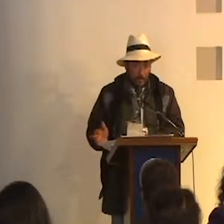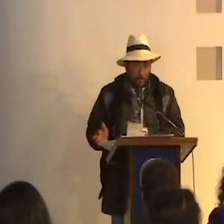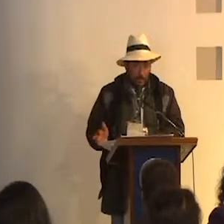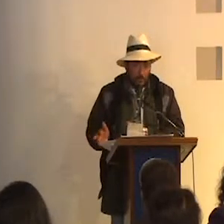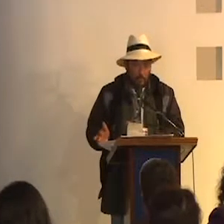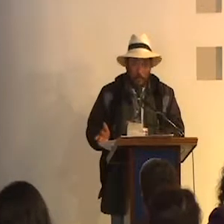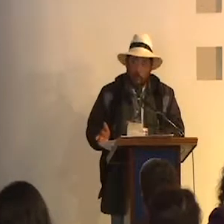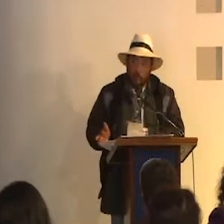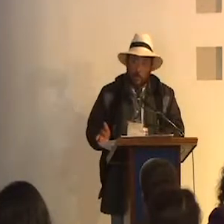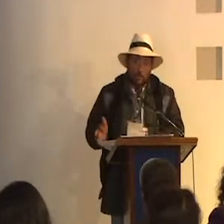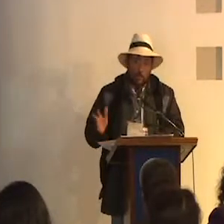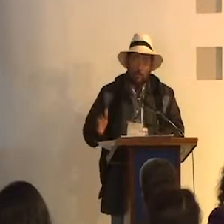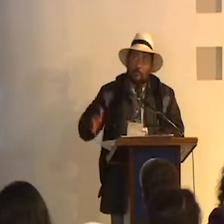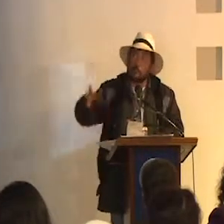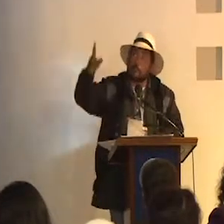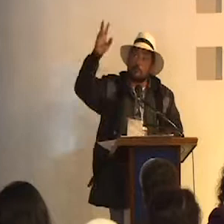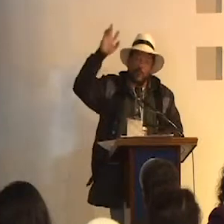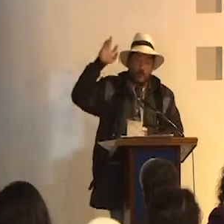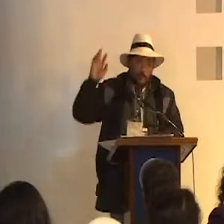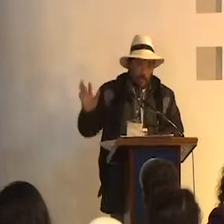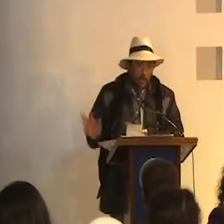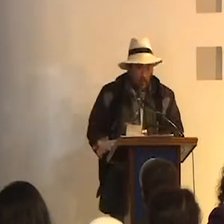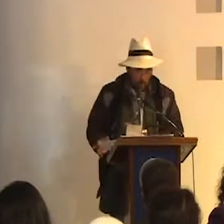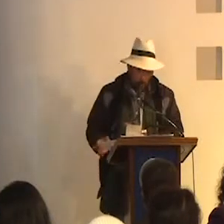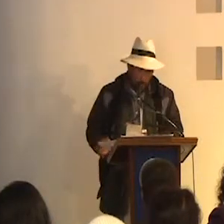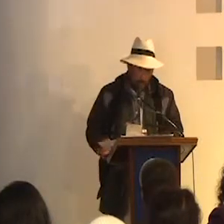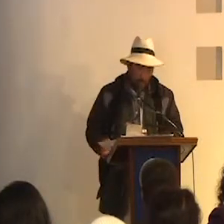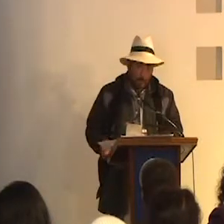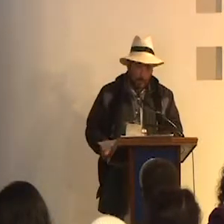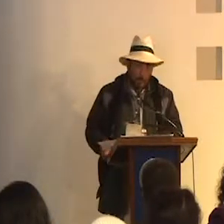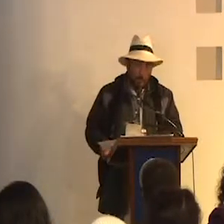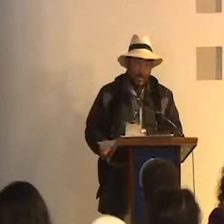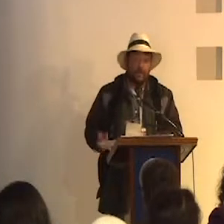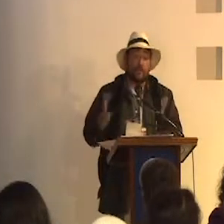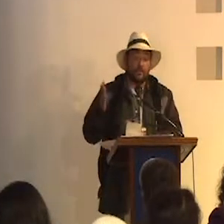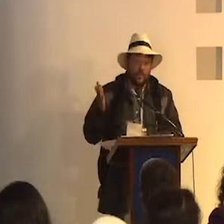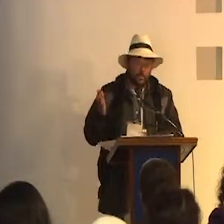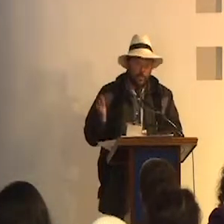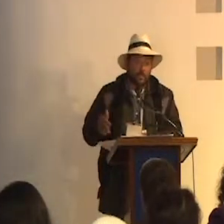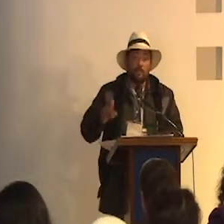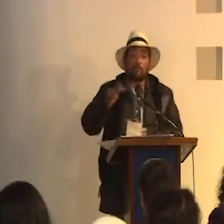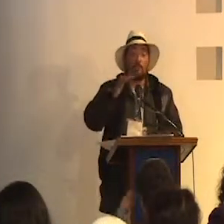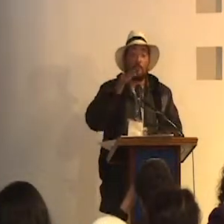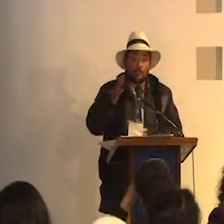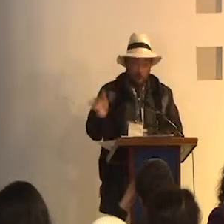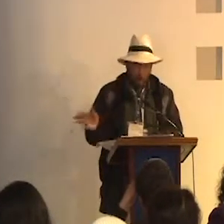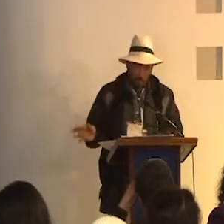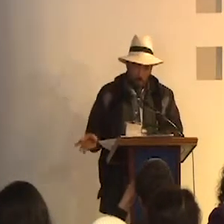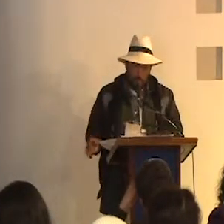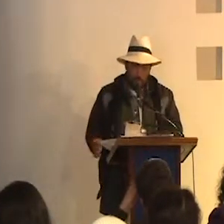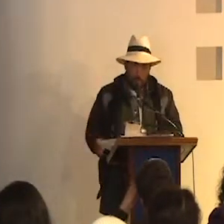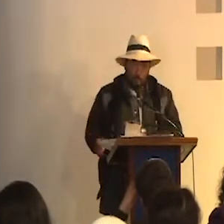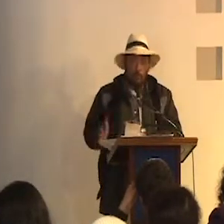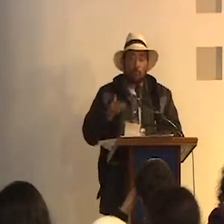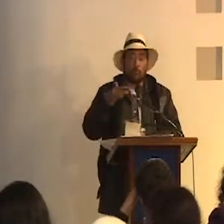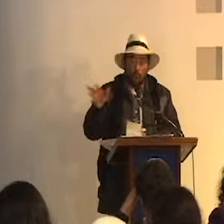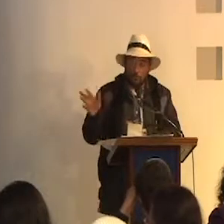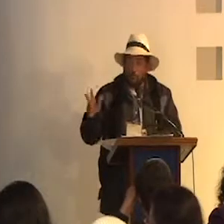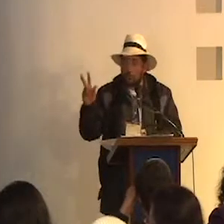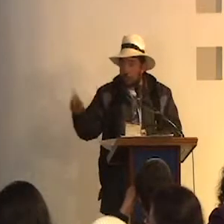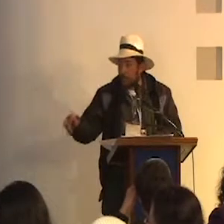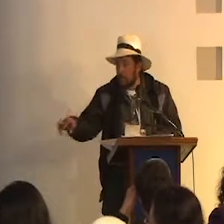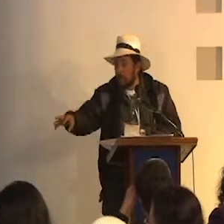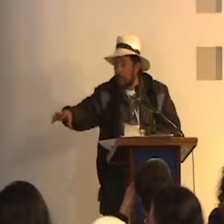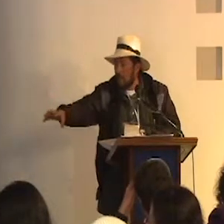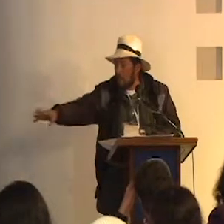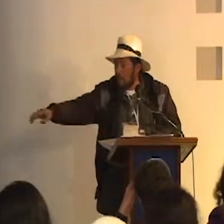para una persona con discapacidad, porque va a montar un discapacitado hasta en tres y cuarto piso, un apartamento. ¿Qué apartamentos? Esos son apartaestudios, son